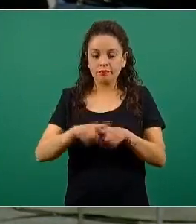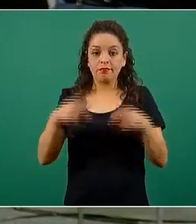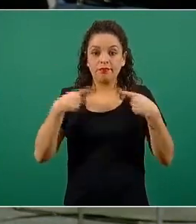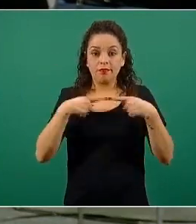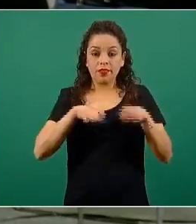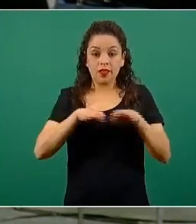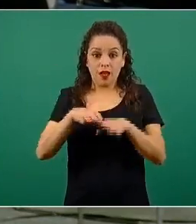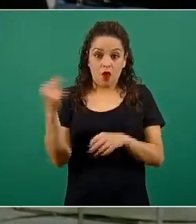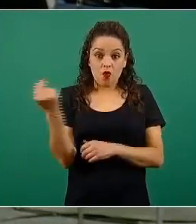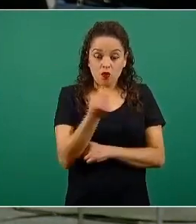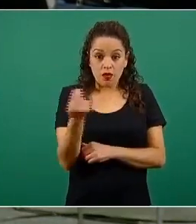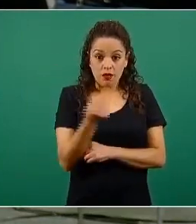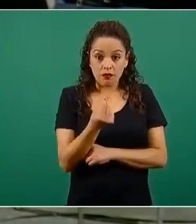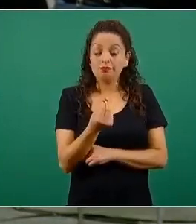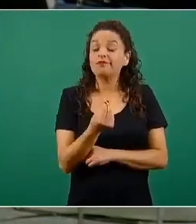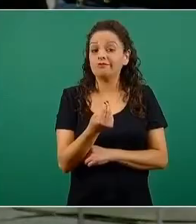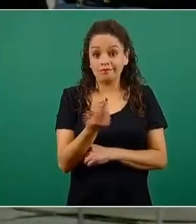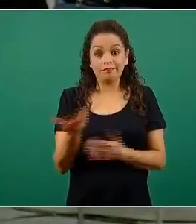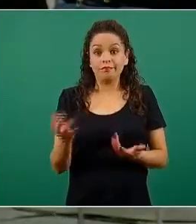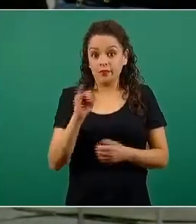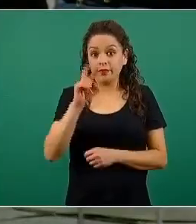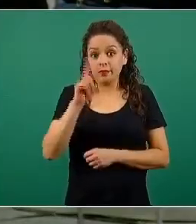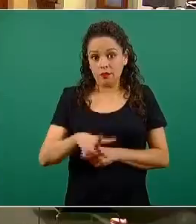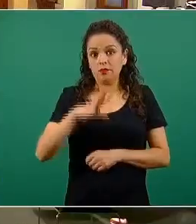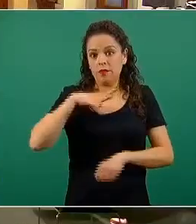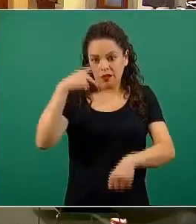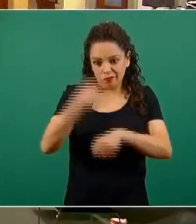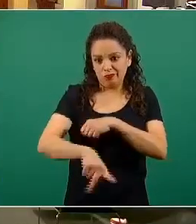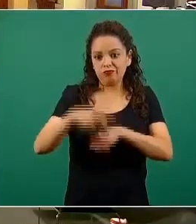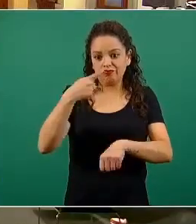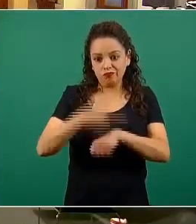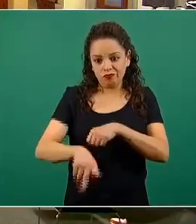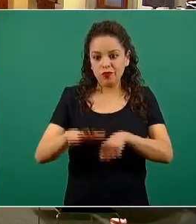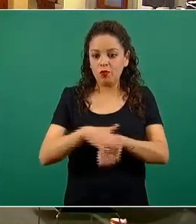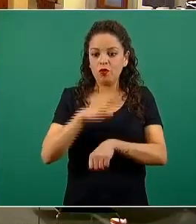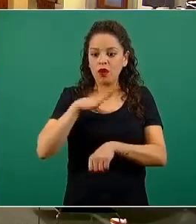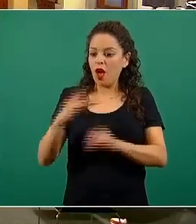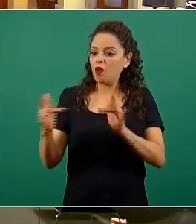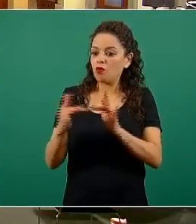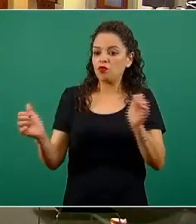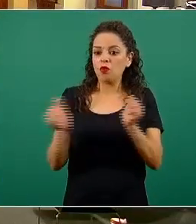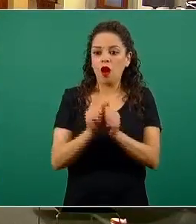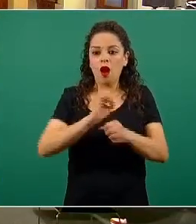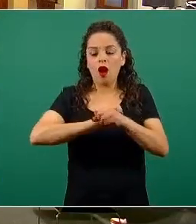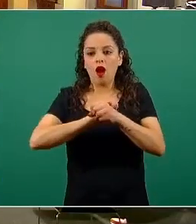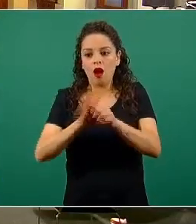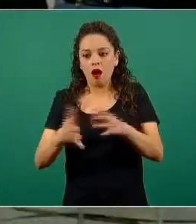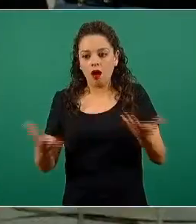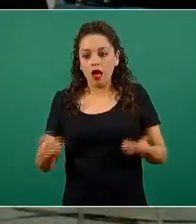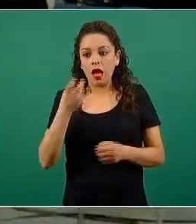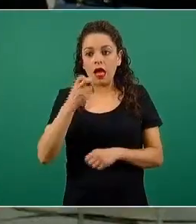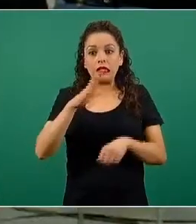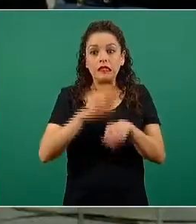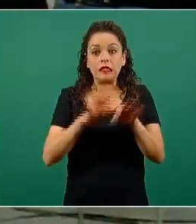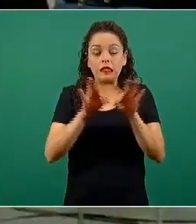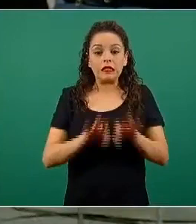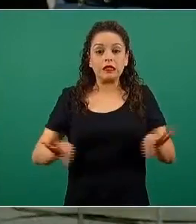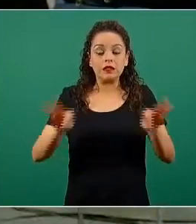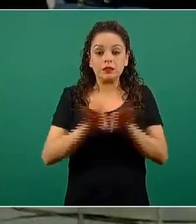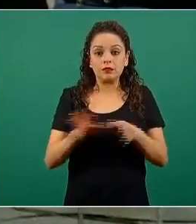urgencia expuesto al COVID todos los días, y se dio preferencia a 20,000 maestros. ¿Cuál es la justificación,